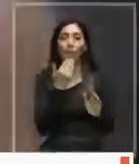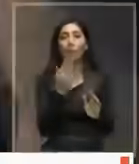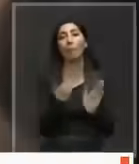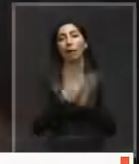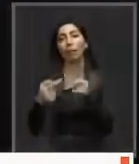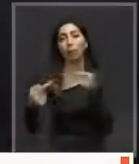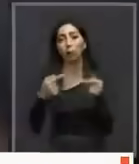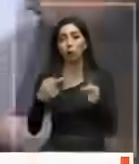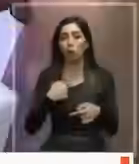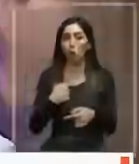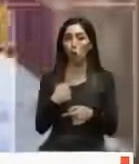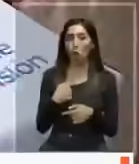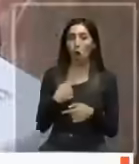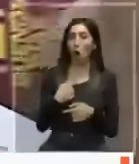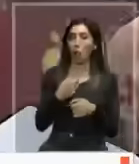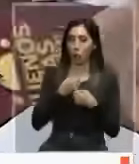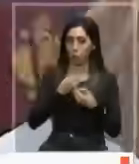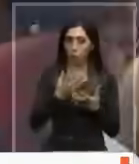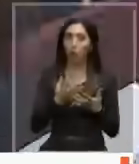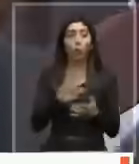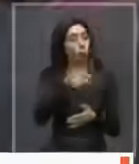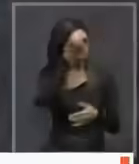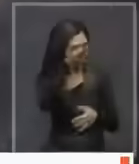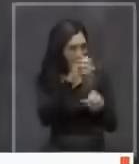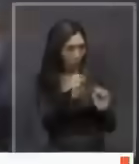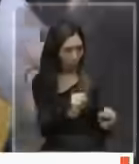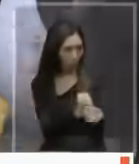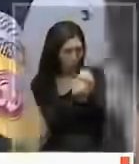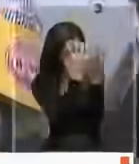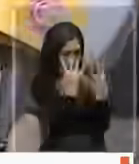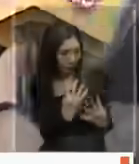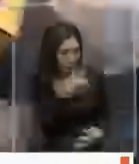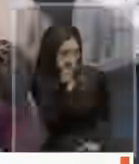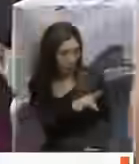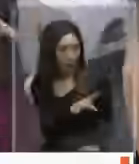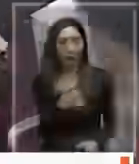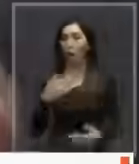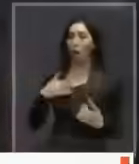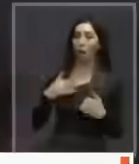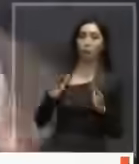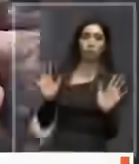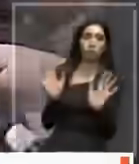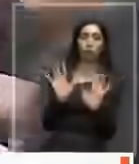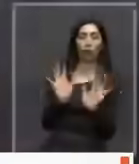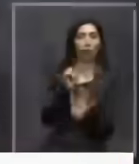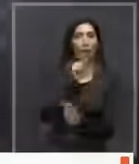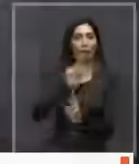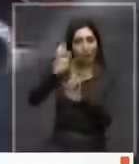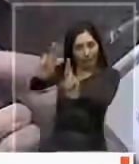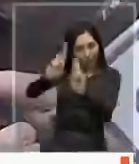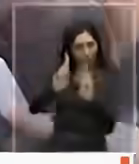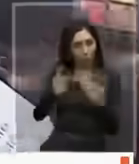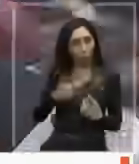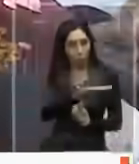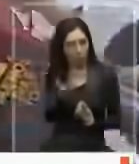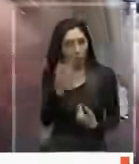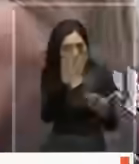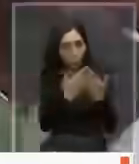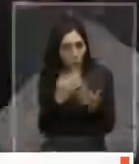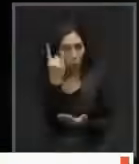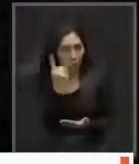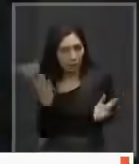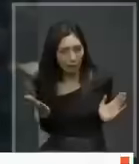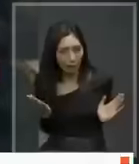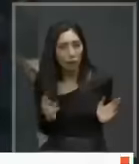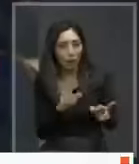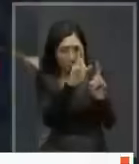esconder. ¿Sabes que puedes quedar en prisión preventiva? A ver, esto es demasiado, demasiado irrespetuoso. Ustedes estudian en la universidad, ¿cierto?